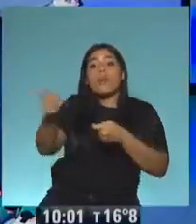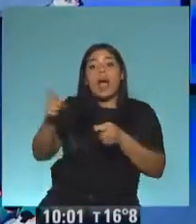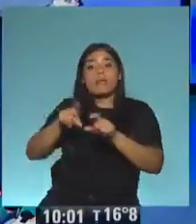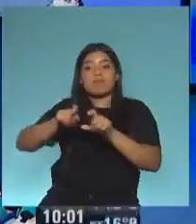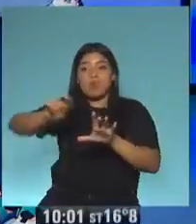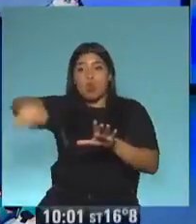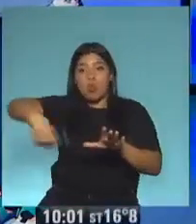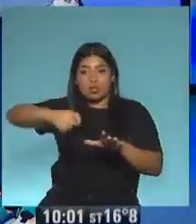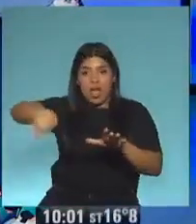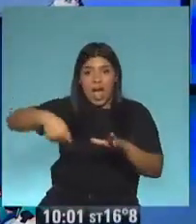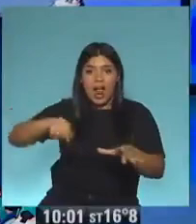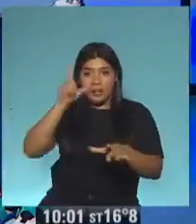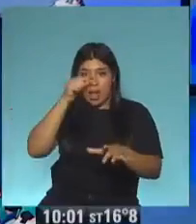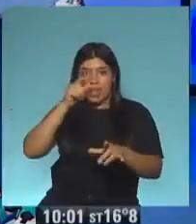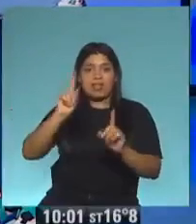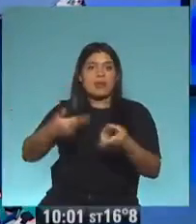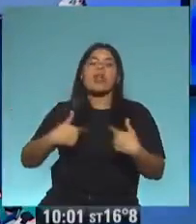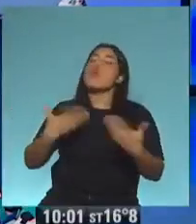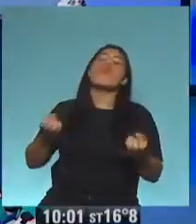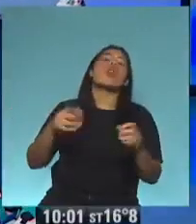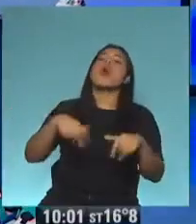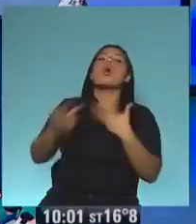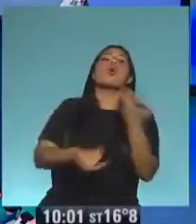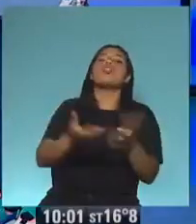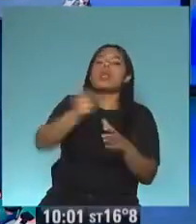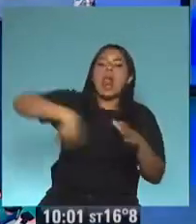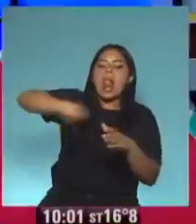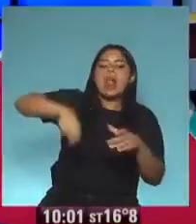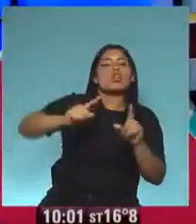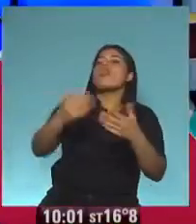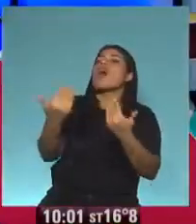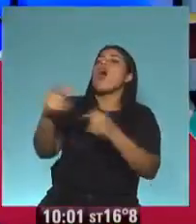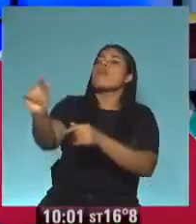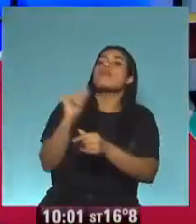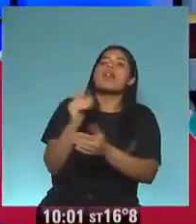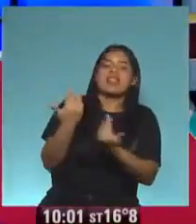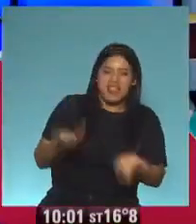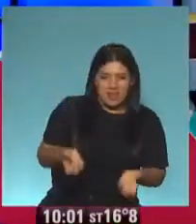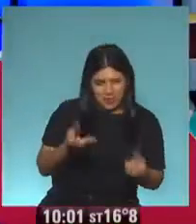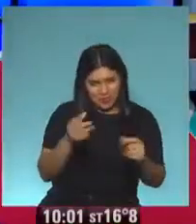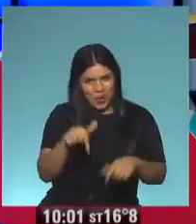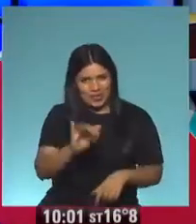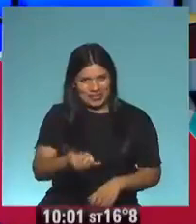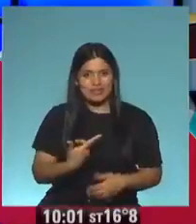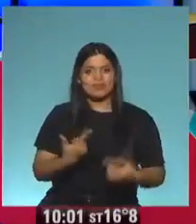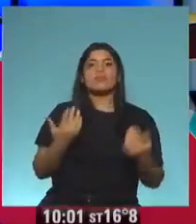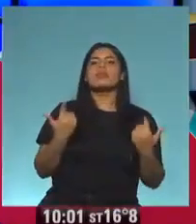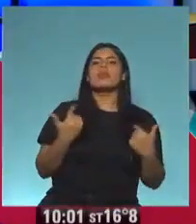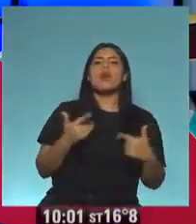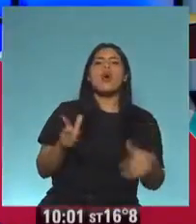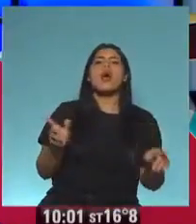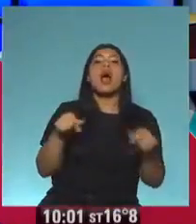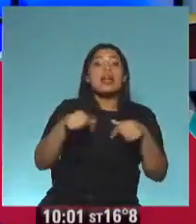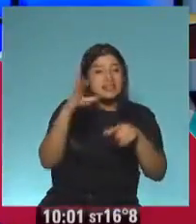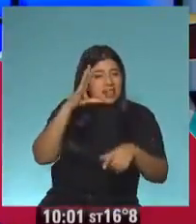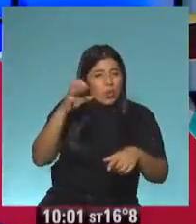madera. Ahí está. Deja de revolver la olla, mamá. Ahí está, deja de revolver la olla, me la apretás un ratito. Para hacer música. Ahora sí, vamos a hacer un pulso. ¿Se acuerdan lo que hablamos el otro